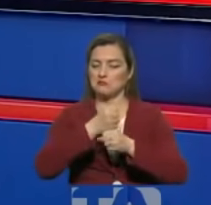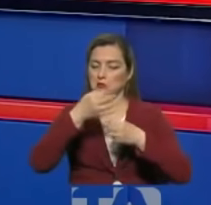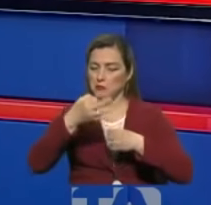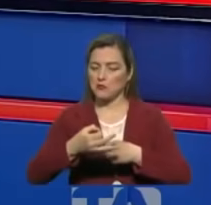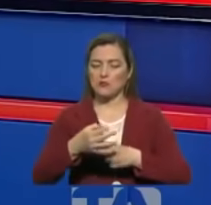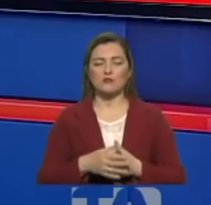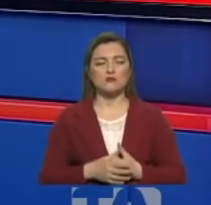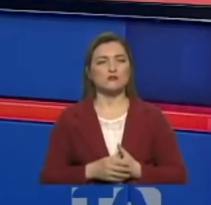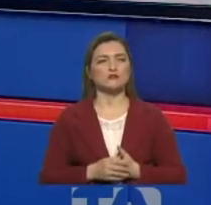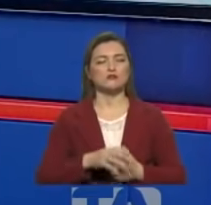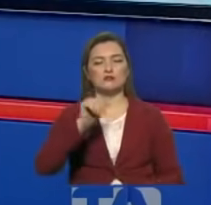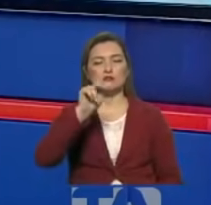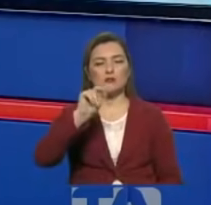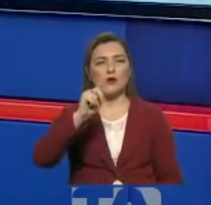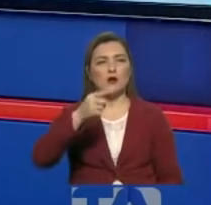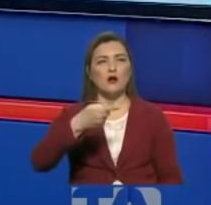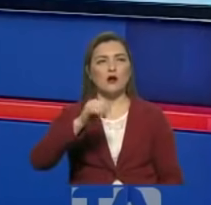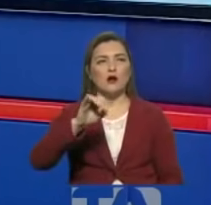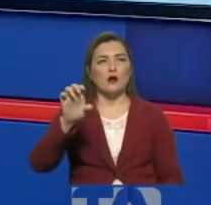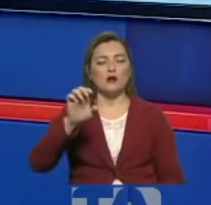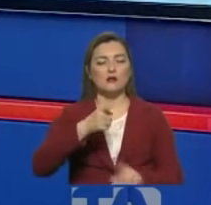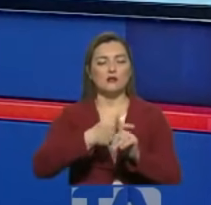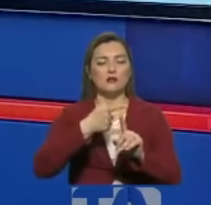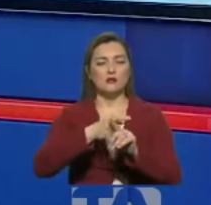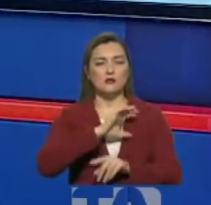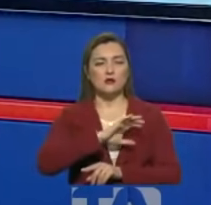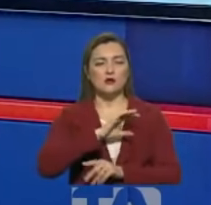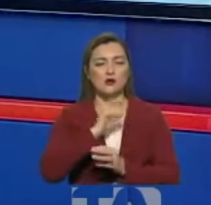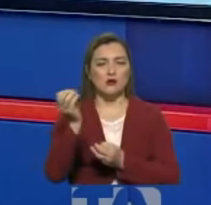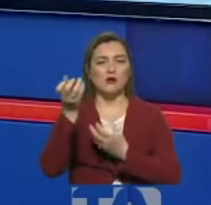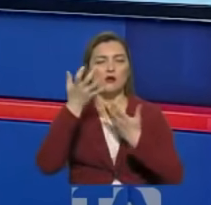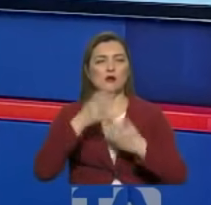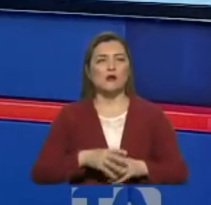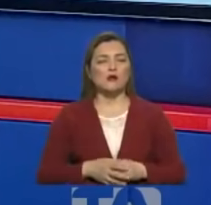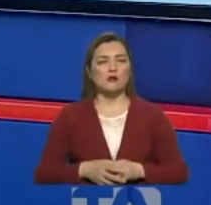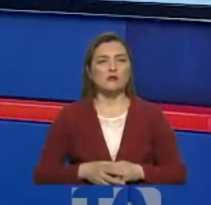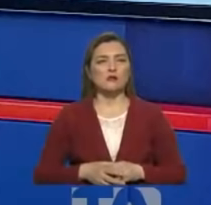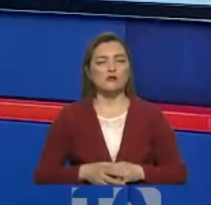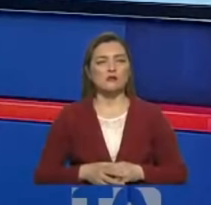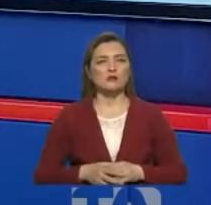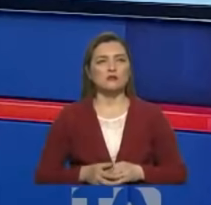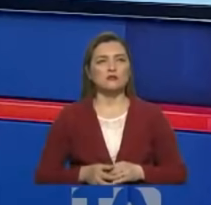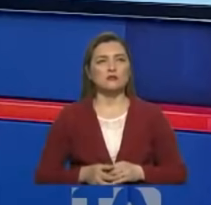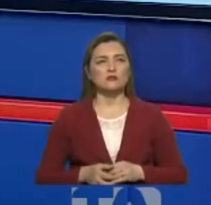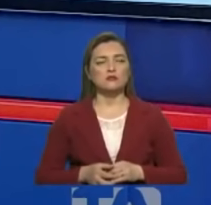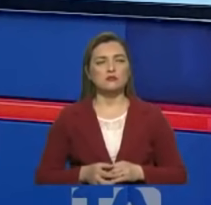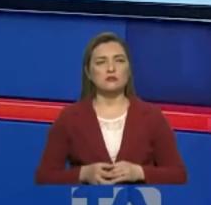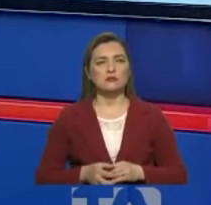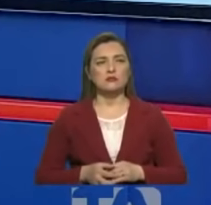bioseguridad. Angie Torres está en el mercado municipal Rumiñahui para comentarnos al respecto. Te damos el paso, Angie.